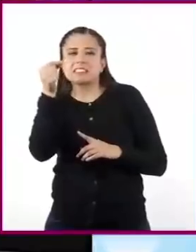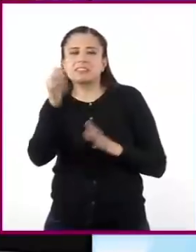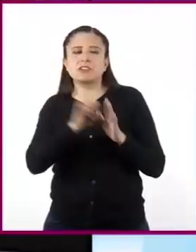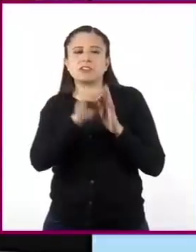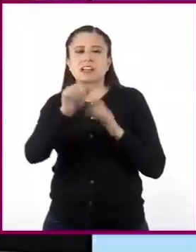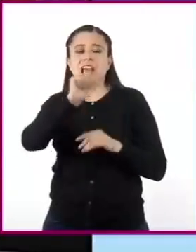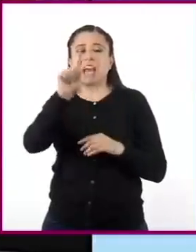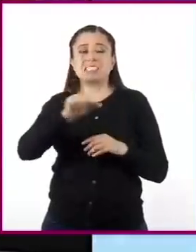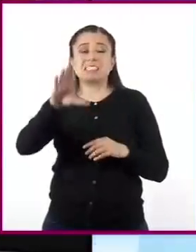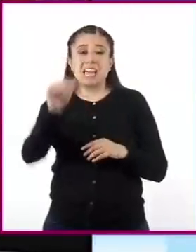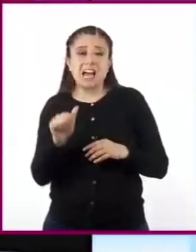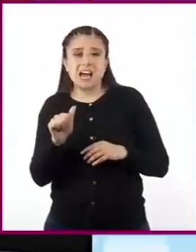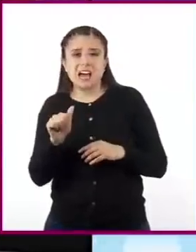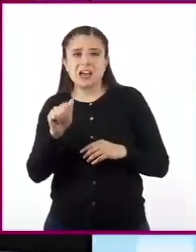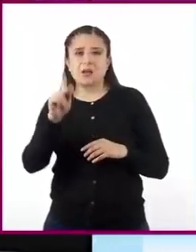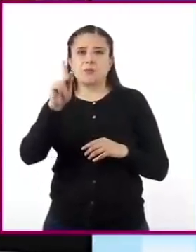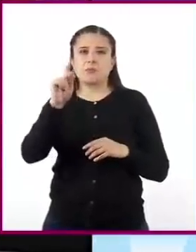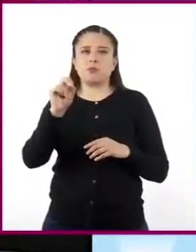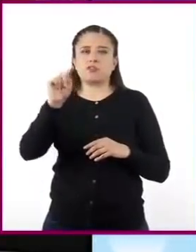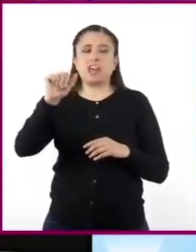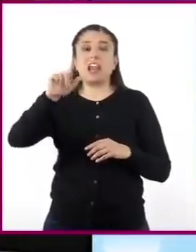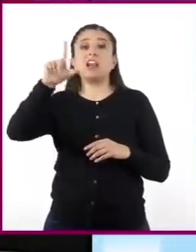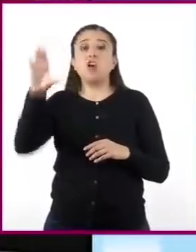ejemplo, Azcapotzalco.